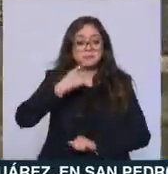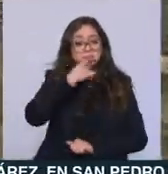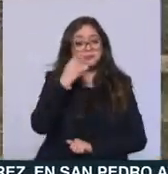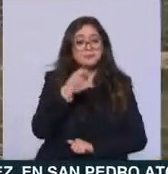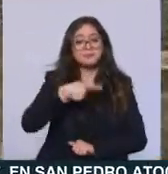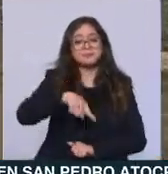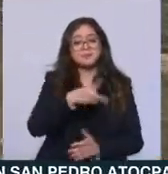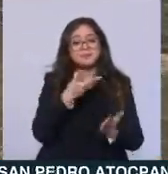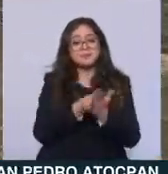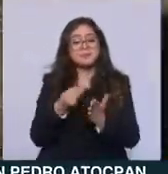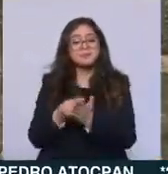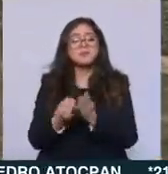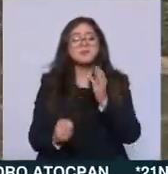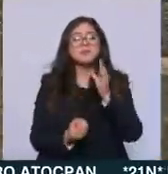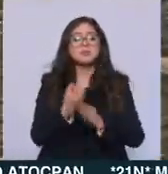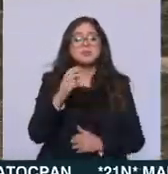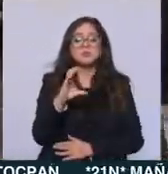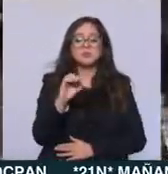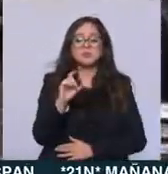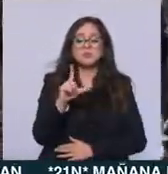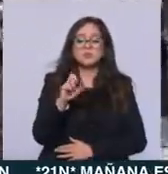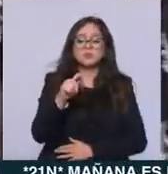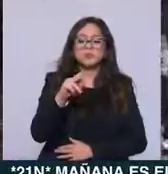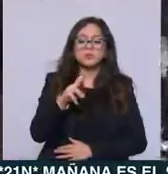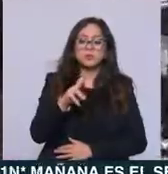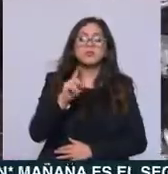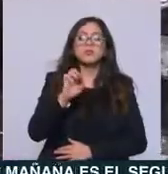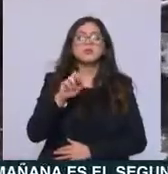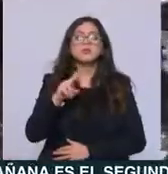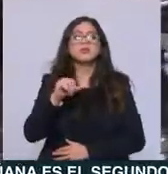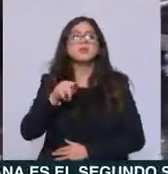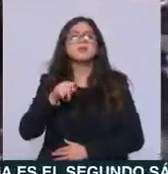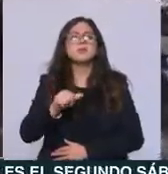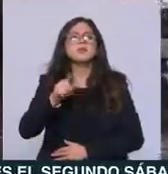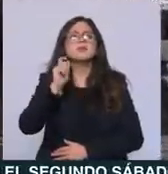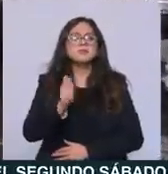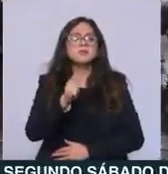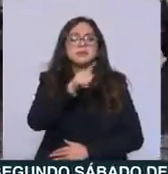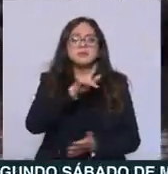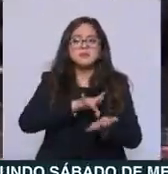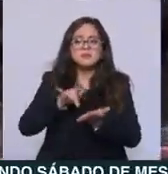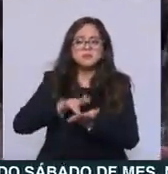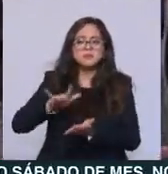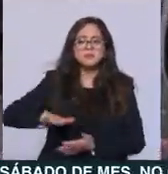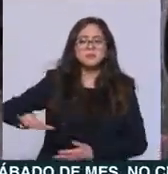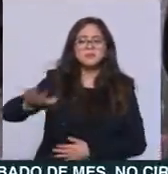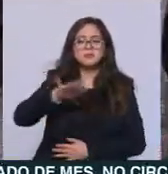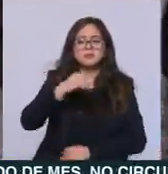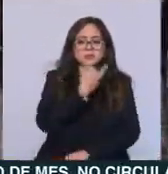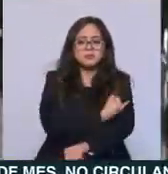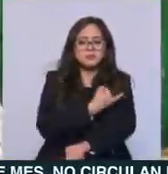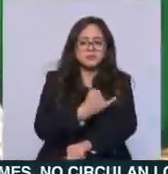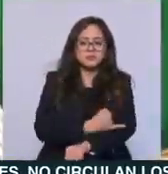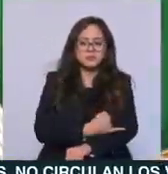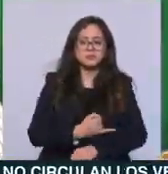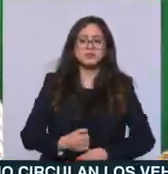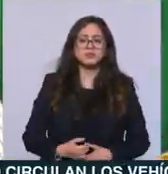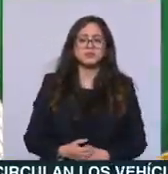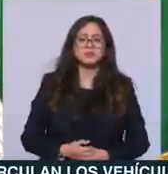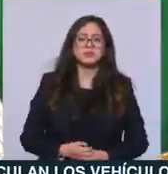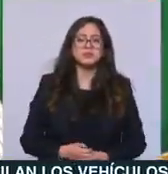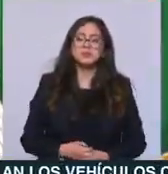inversión será la construcción del colector Ermita, con el que se beneficiará a la zona nororiente de la alcaldía de Iztapalapa.